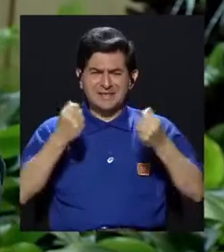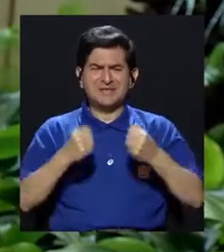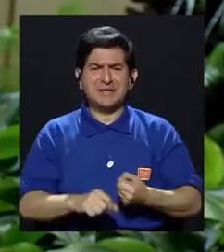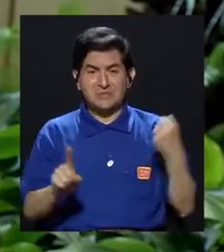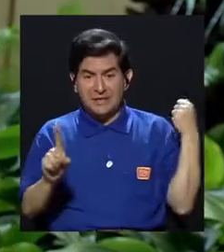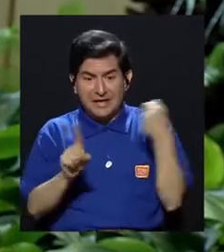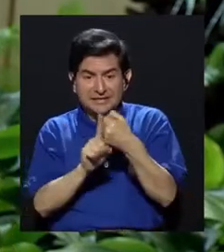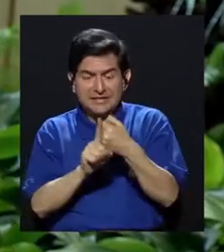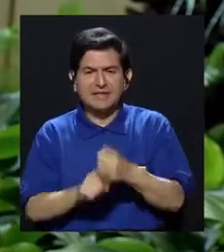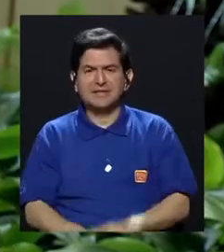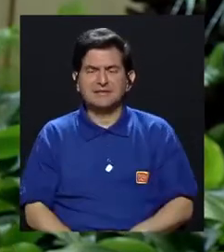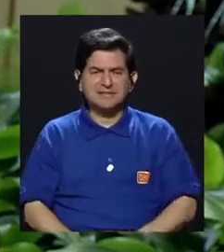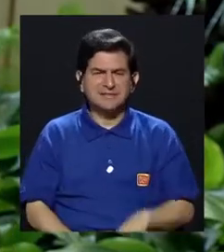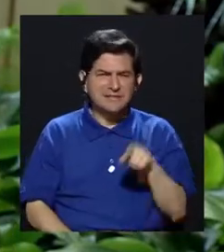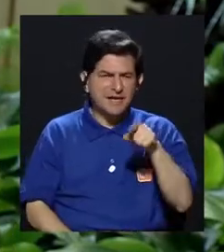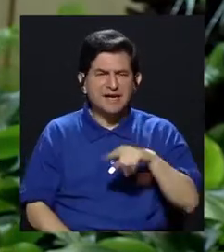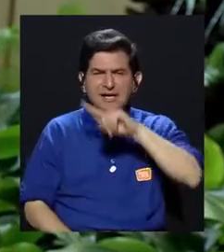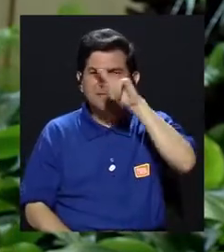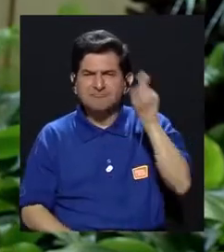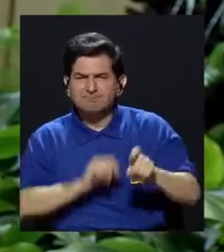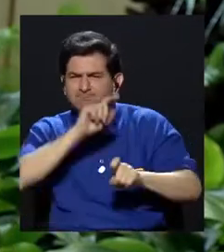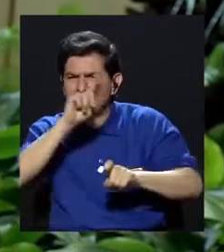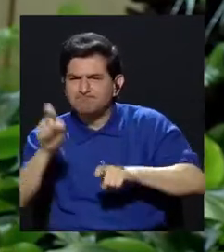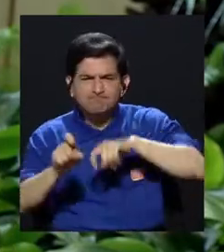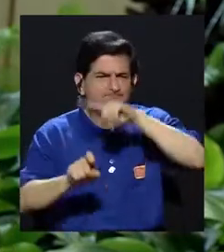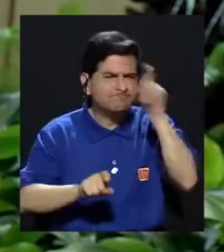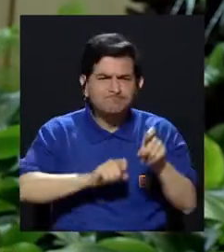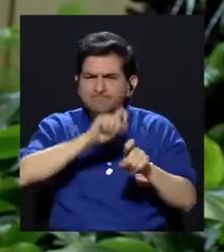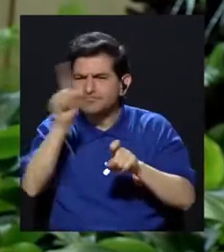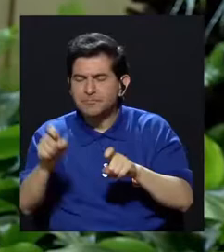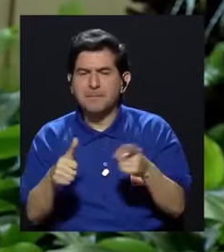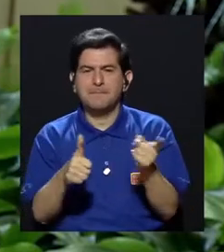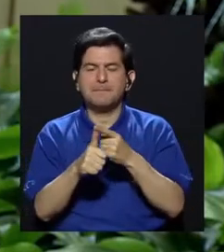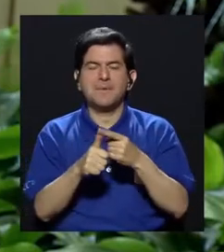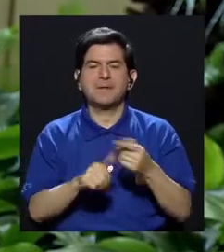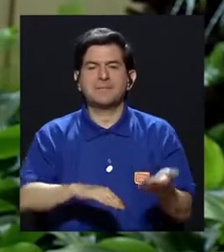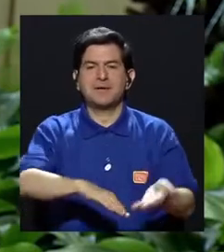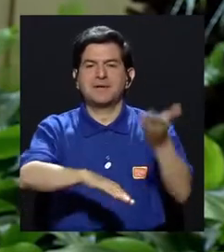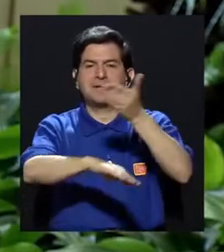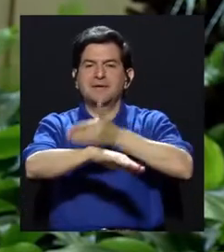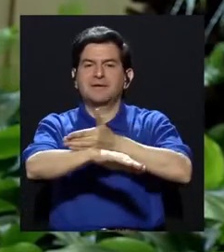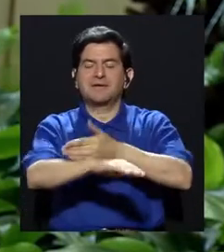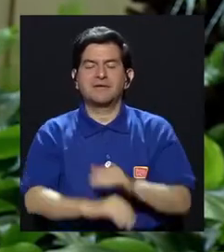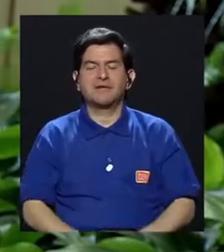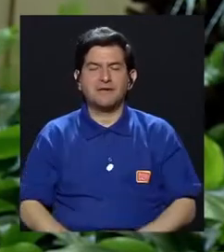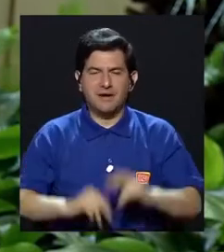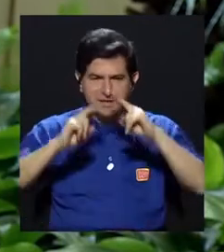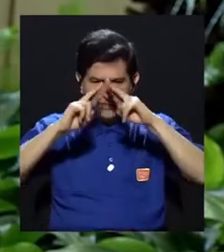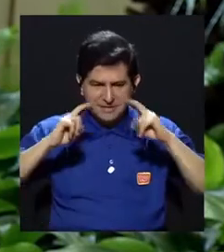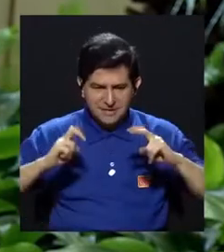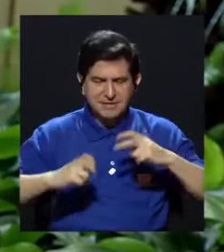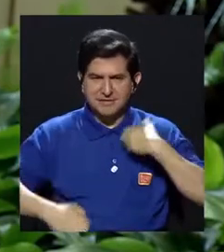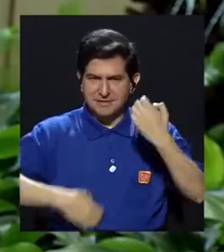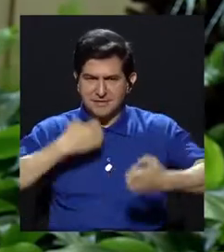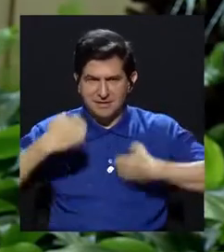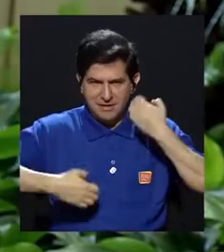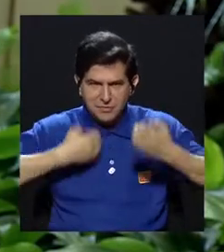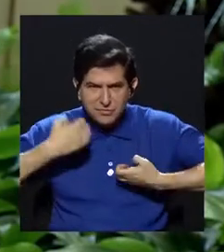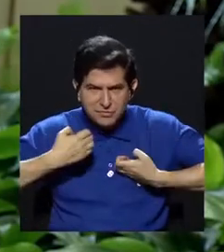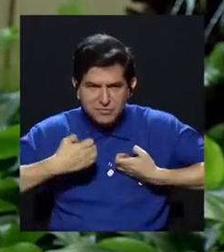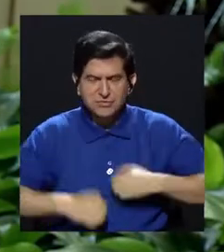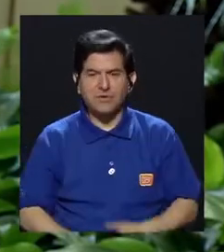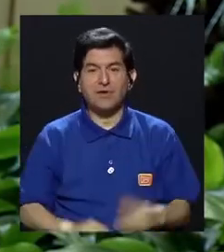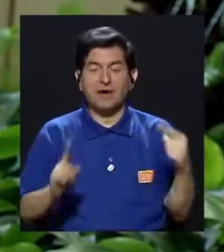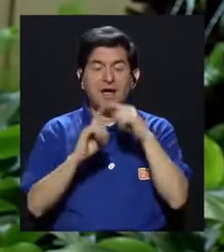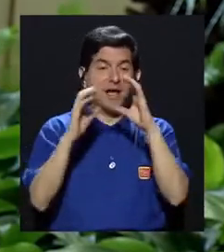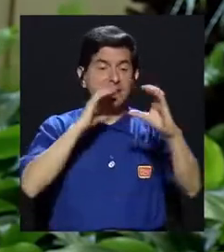sea, cuando empezamos a cuestionarnos, es el primer paso. Y pasa por una revisión de las emociones, pasa por